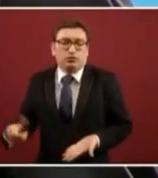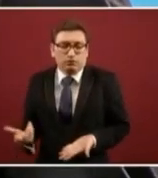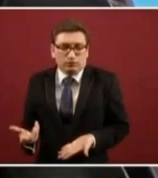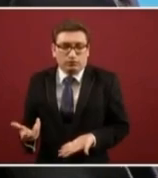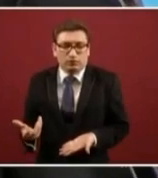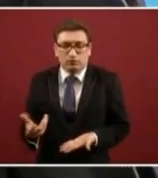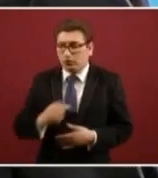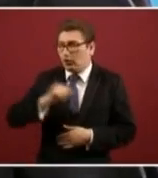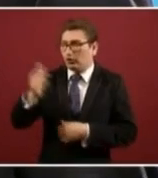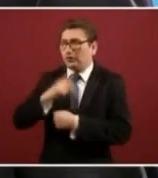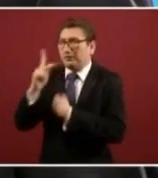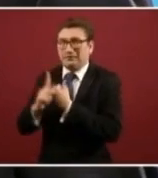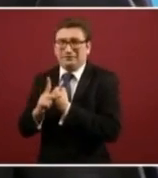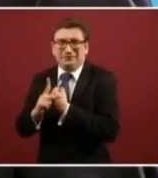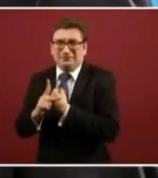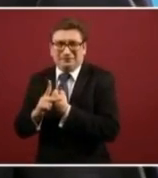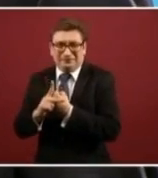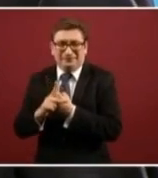en el mundo.